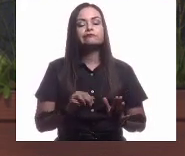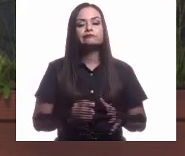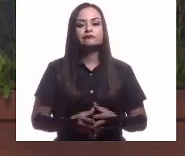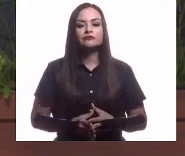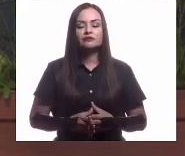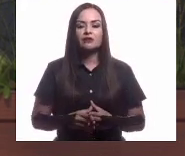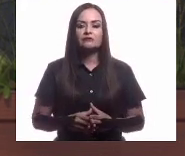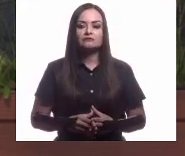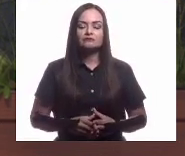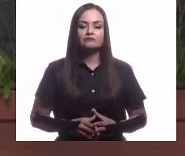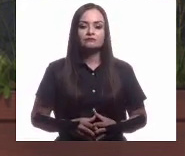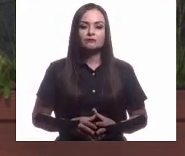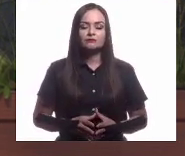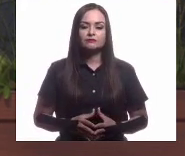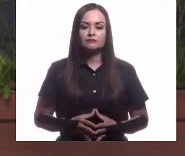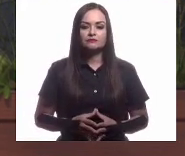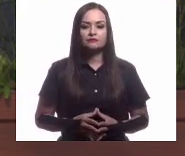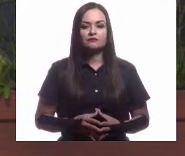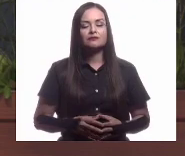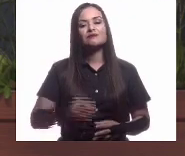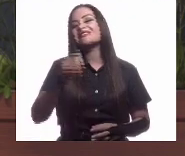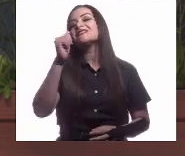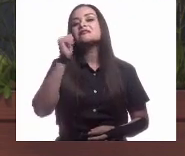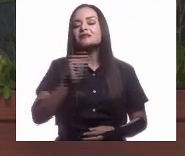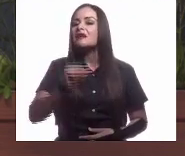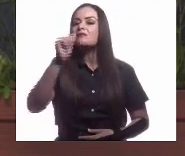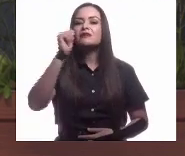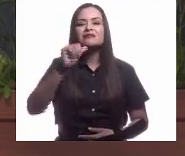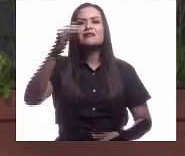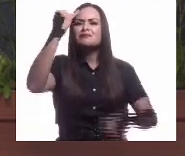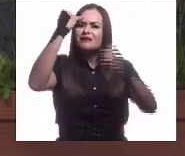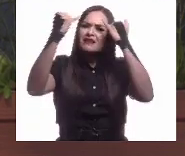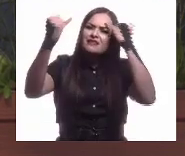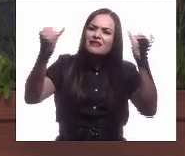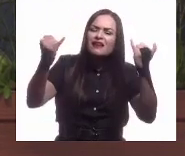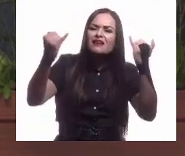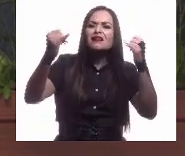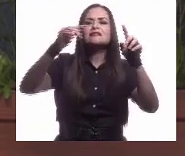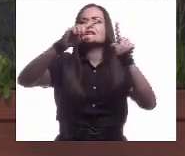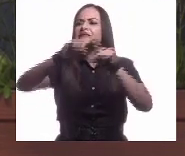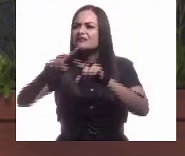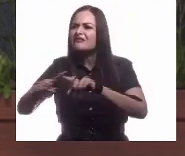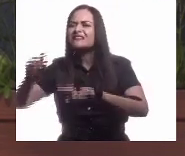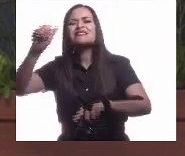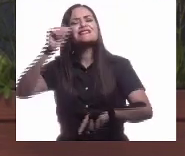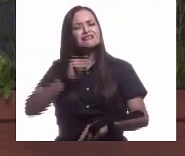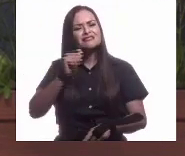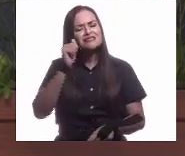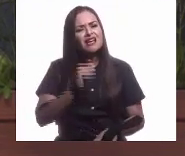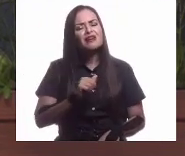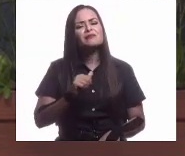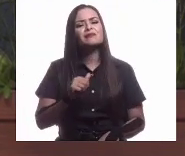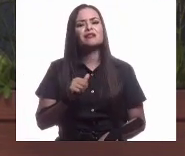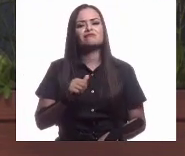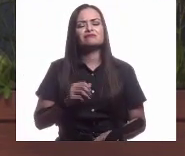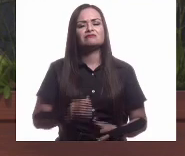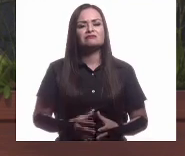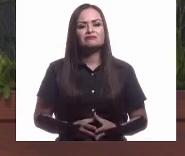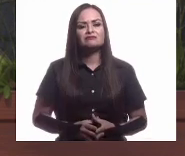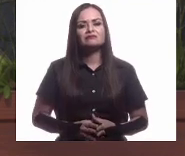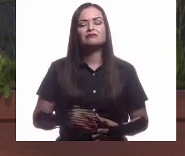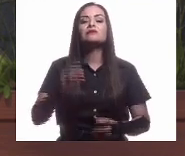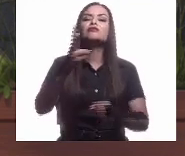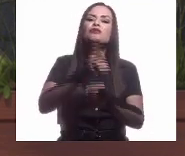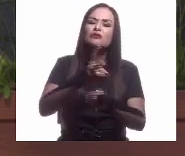es la única que se tiene. Siempre hay alternativas, siempre hay opciones, siempre hay posibilidades. Los